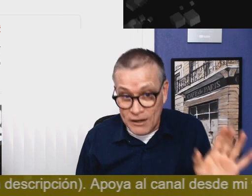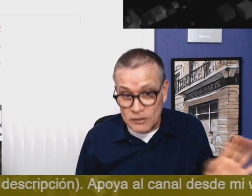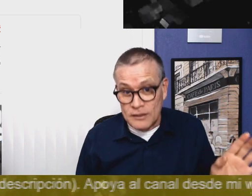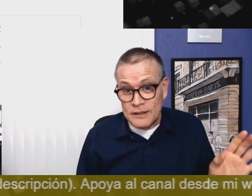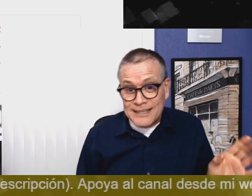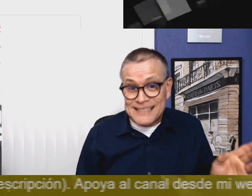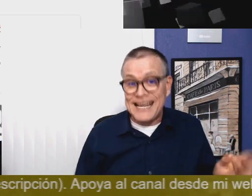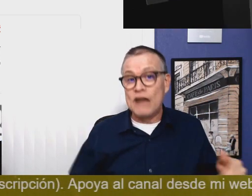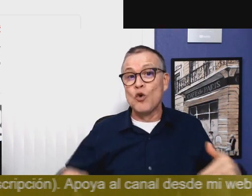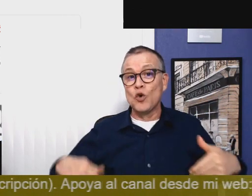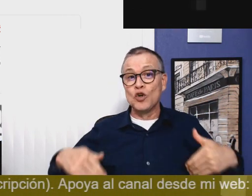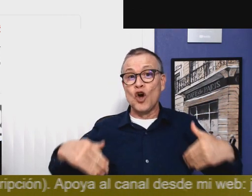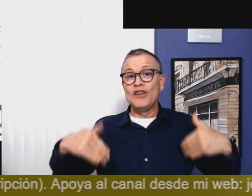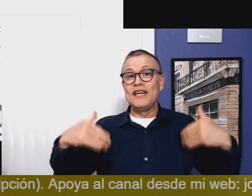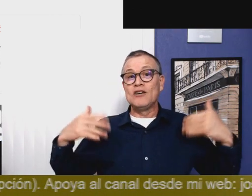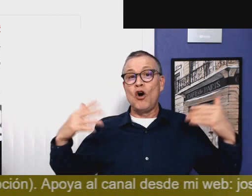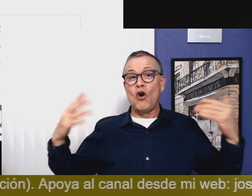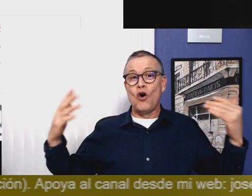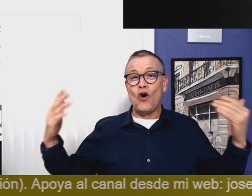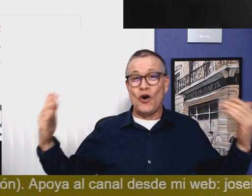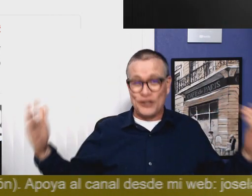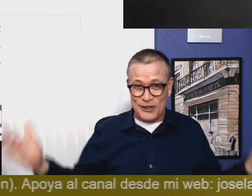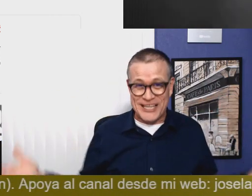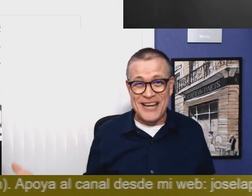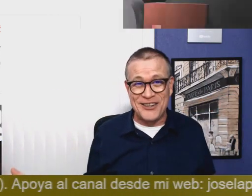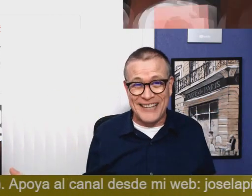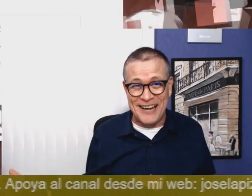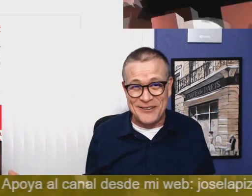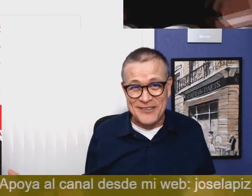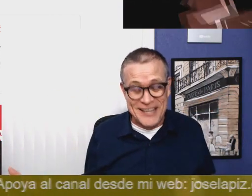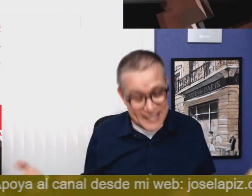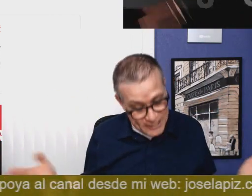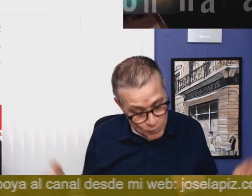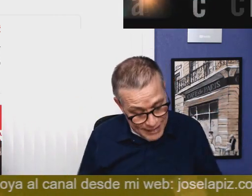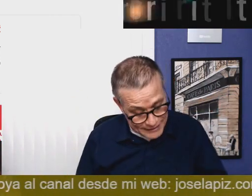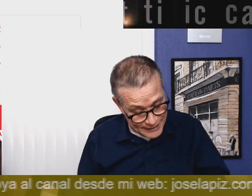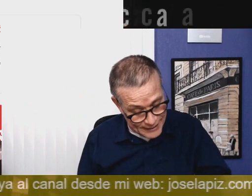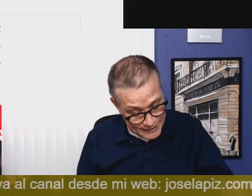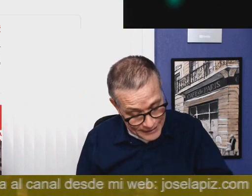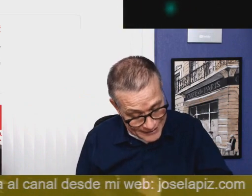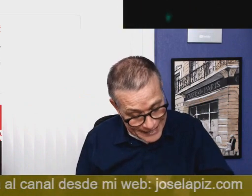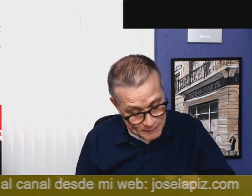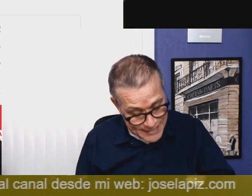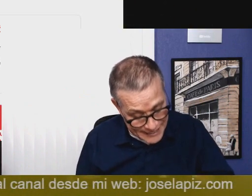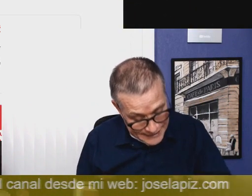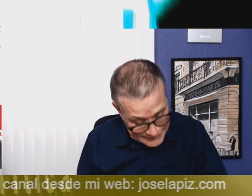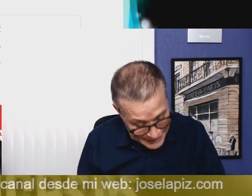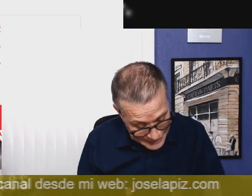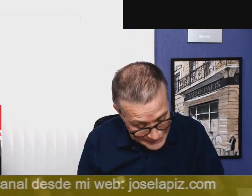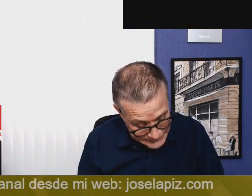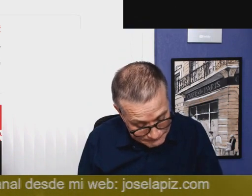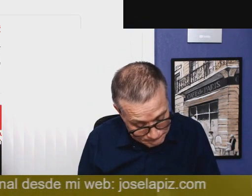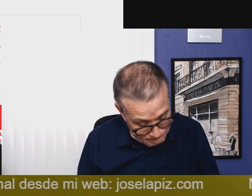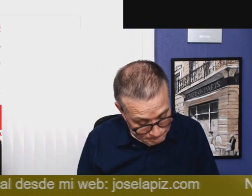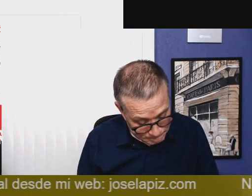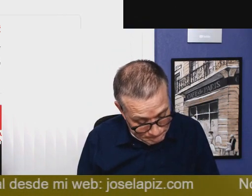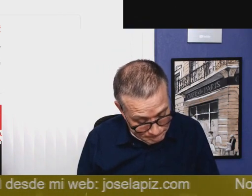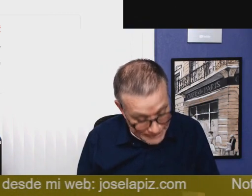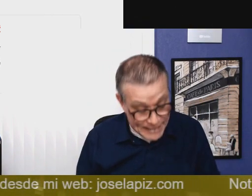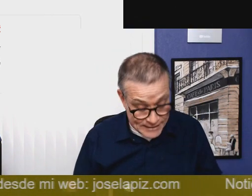Bueno, según lo dijo otro chayotero. Igual que Carmen Aristegui,